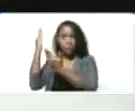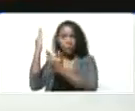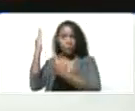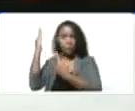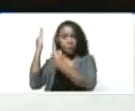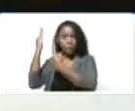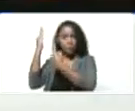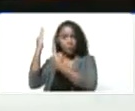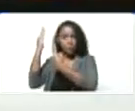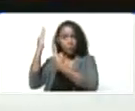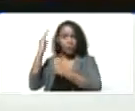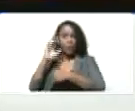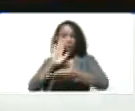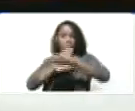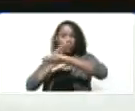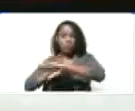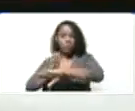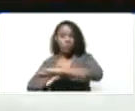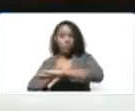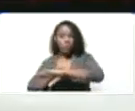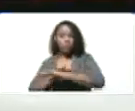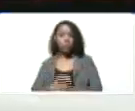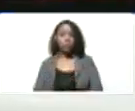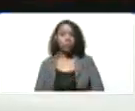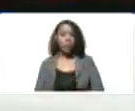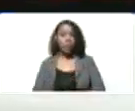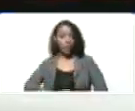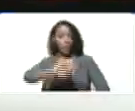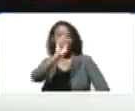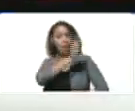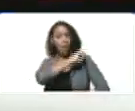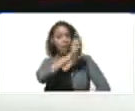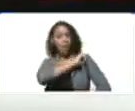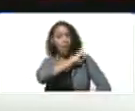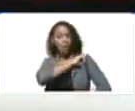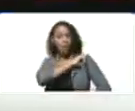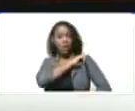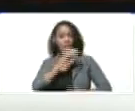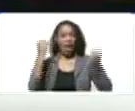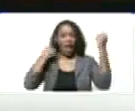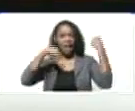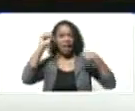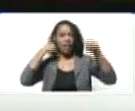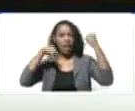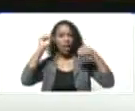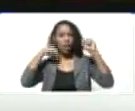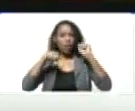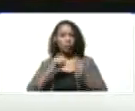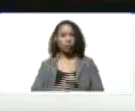anuncian el aparecimiento del jefe de la rebelión.